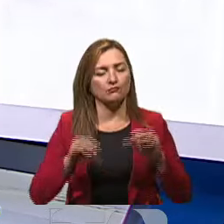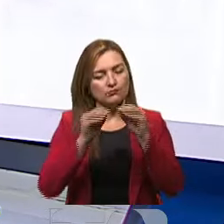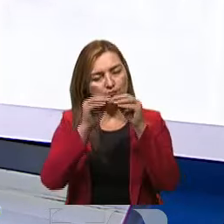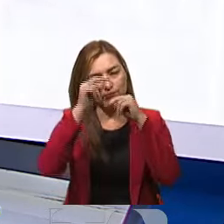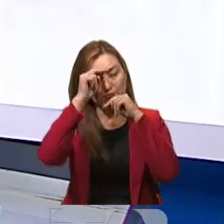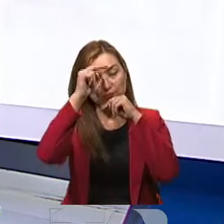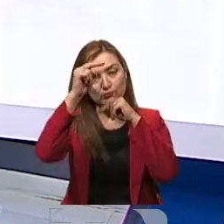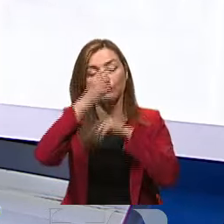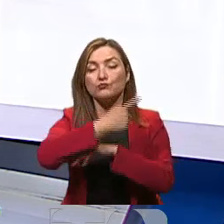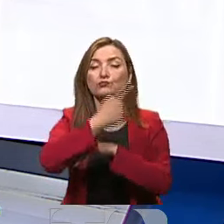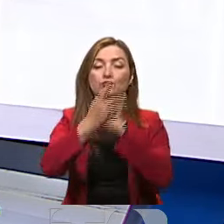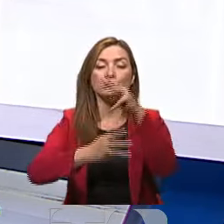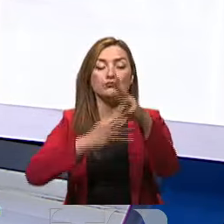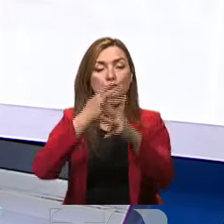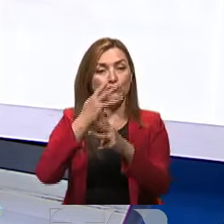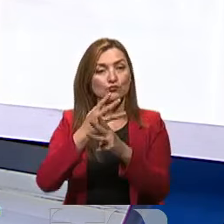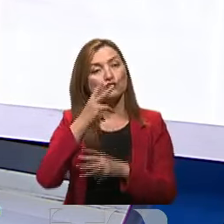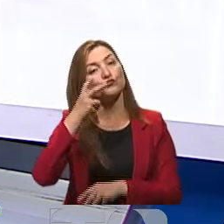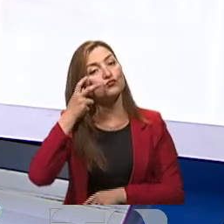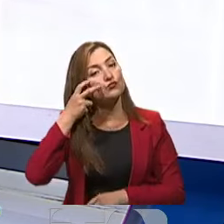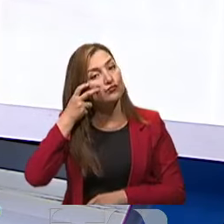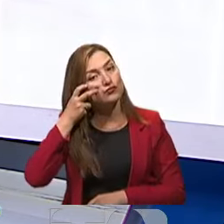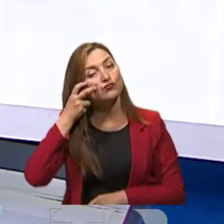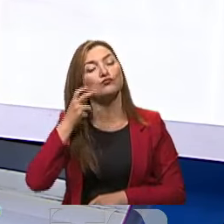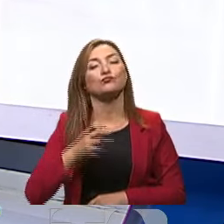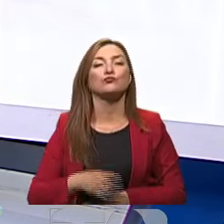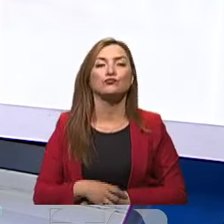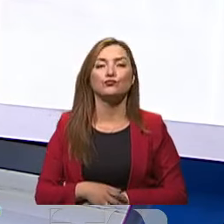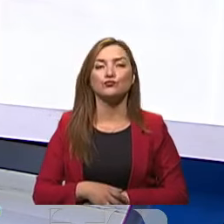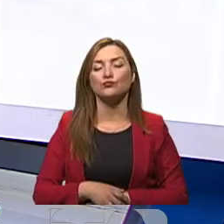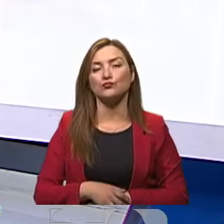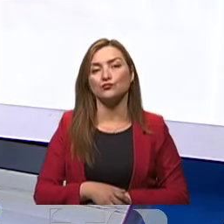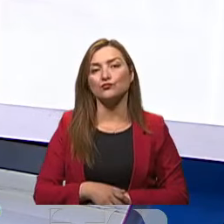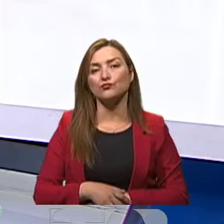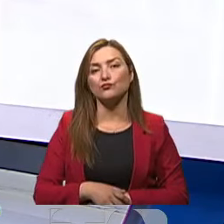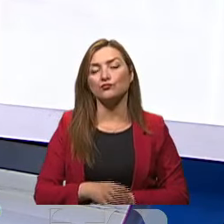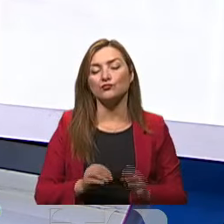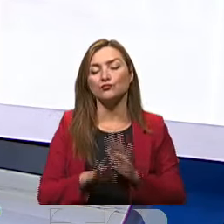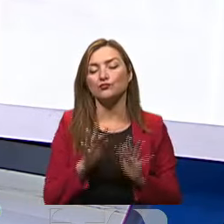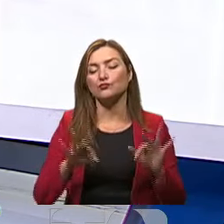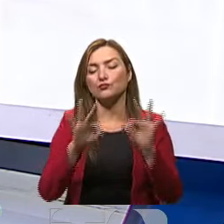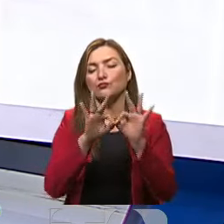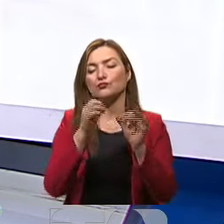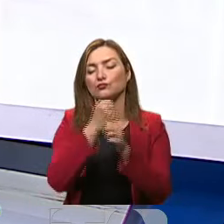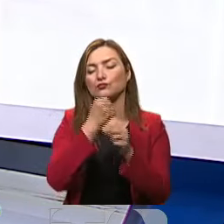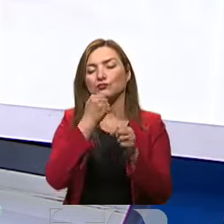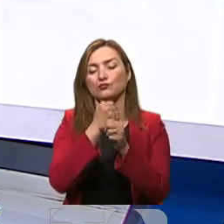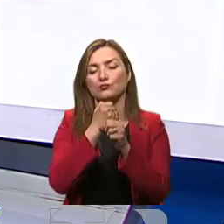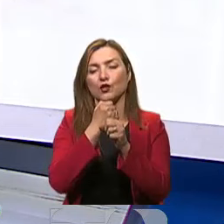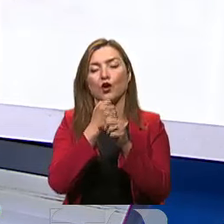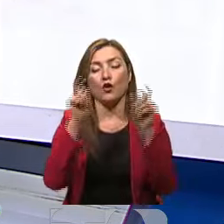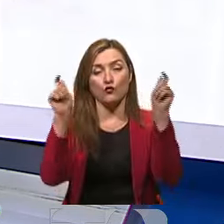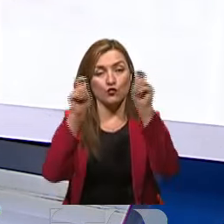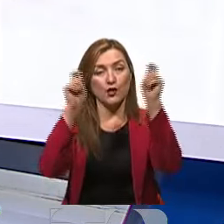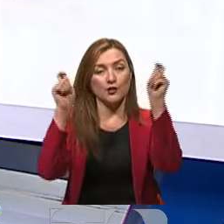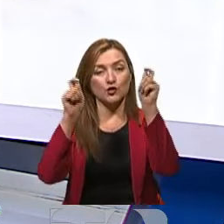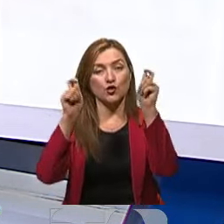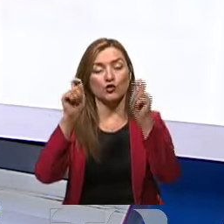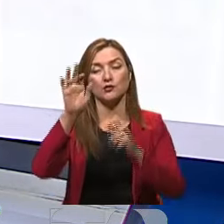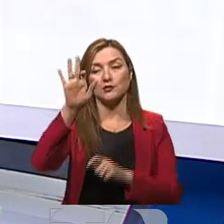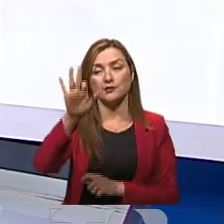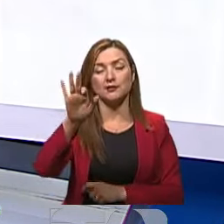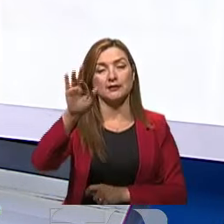Continuamos. Hoy se conmemora el Día Mundial del Síndrome de Down. En ese marco queremos resaltar la labor de la Fundación El Triángulo, que hemos visto muy de